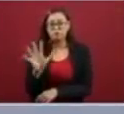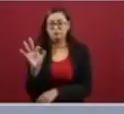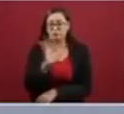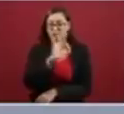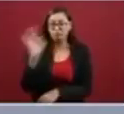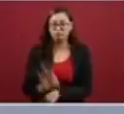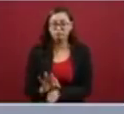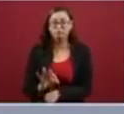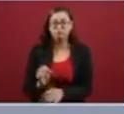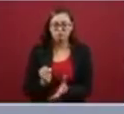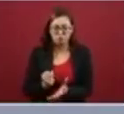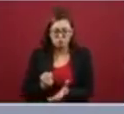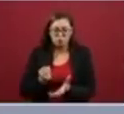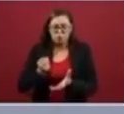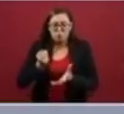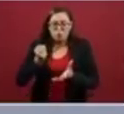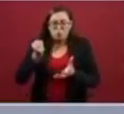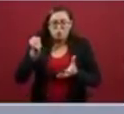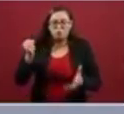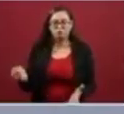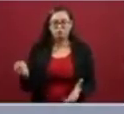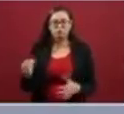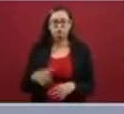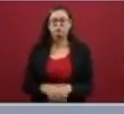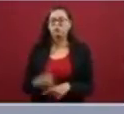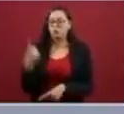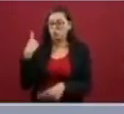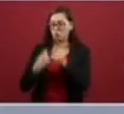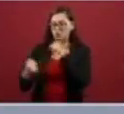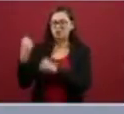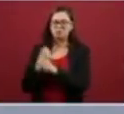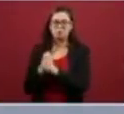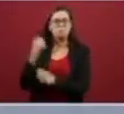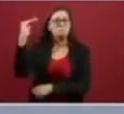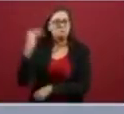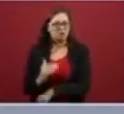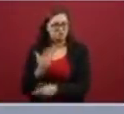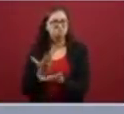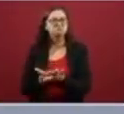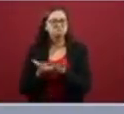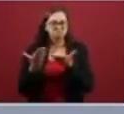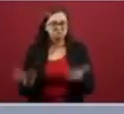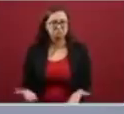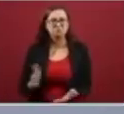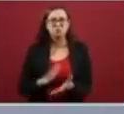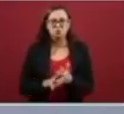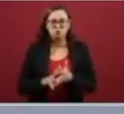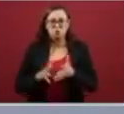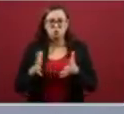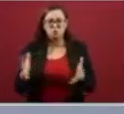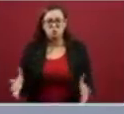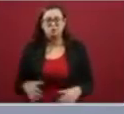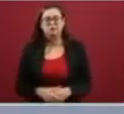4.5% en comparación con el año pasado. Un dato: en este